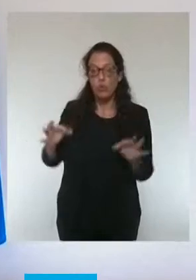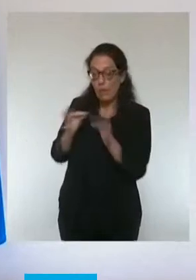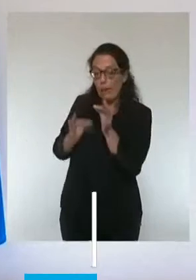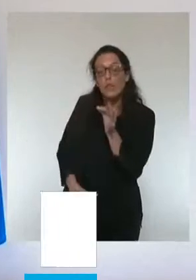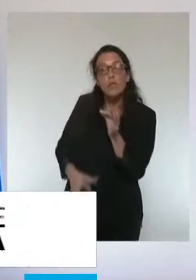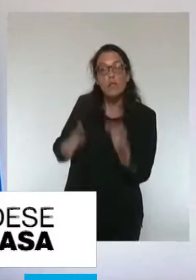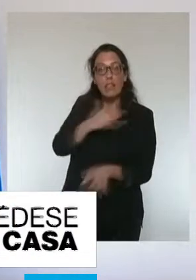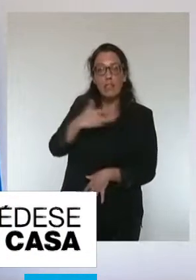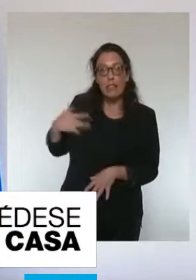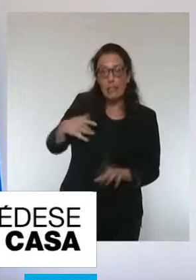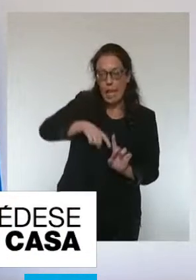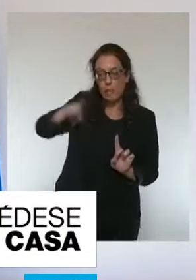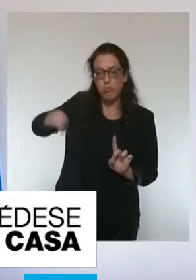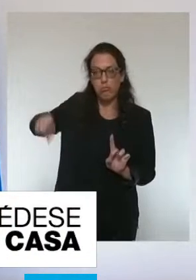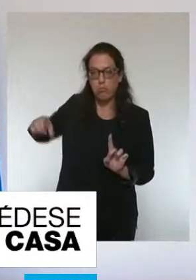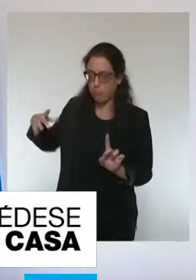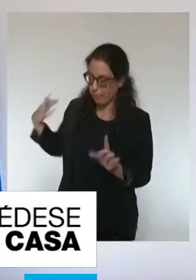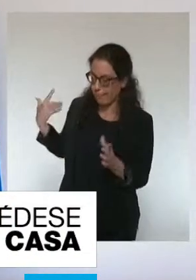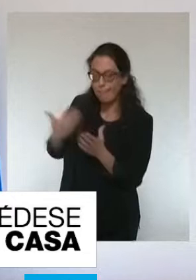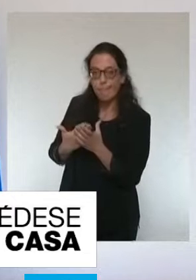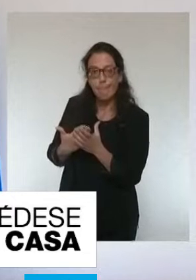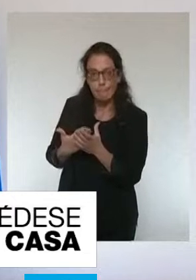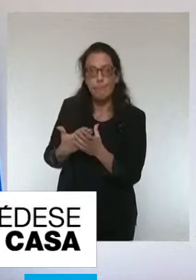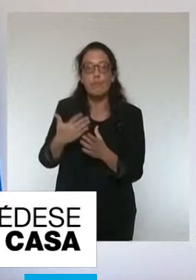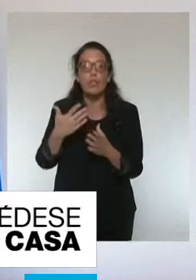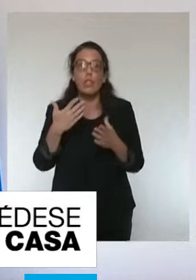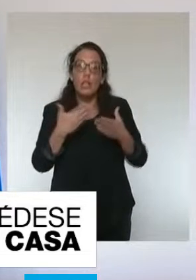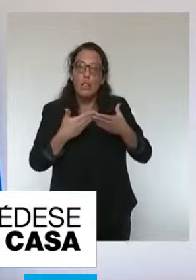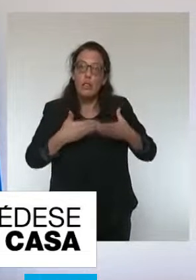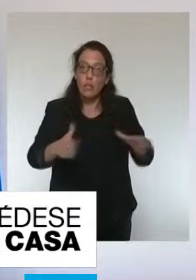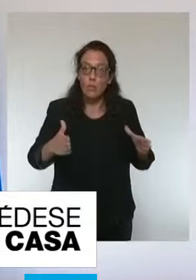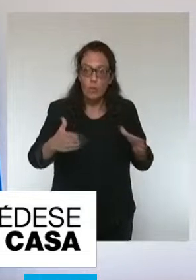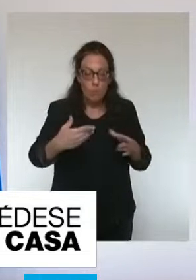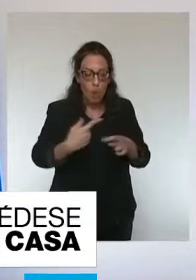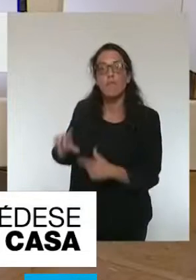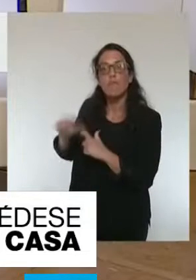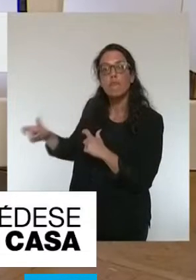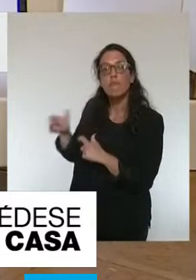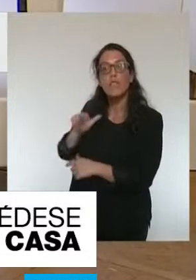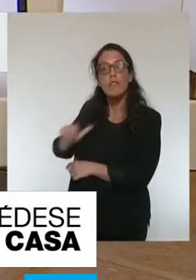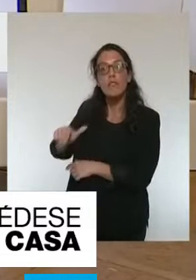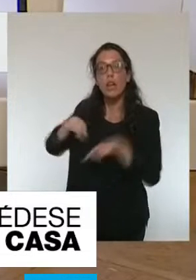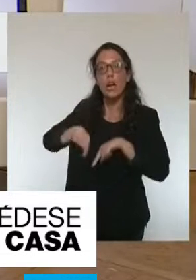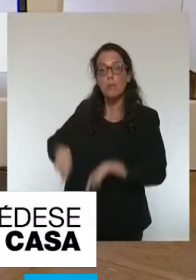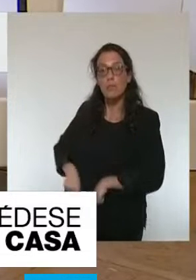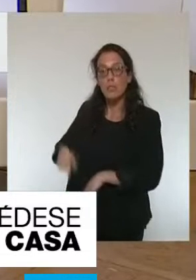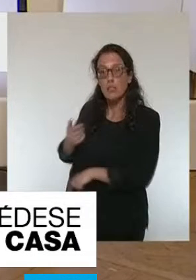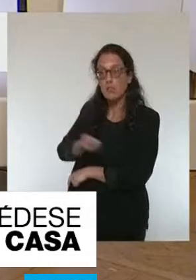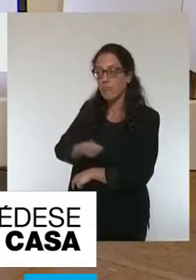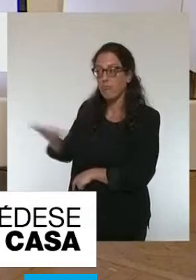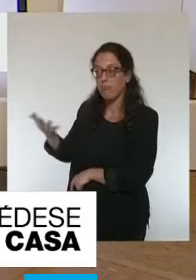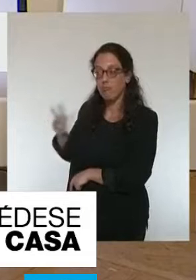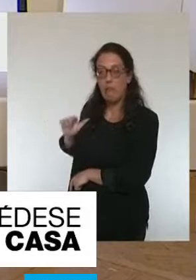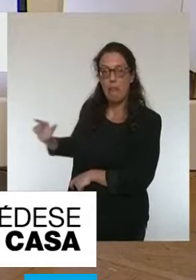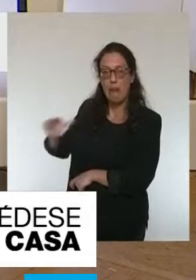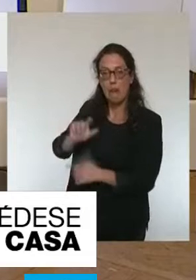el primer ministro de francia philippe gallo como será el del confinamiento que empezará en el país desde el 11 de mayo el territorio galo quedará dividido según la